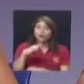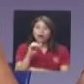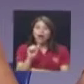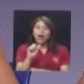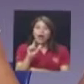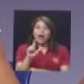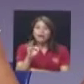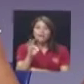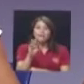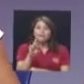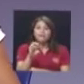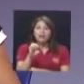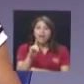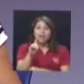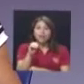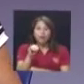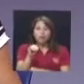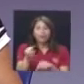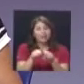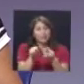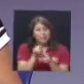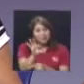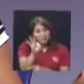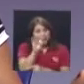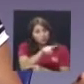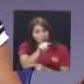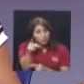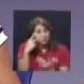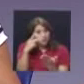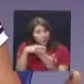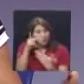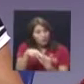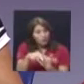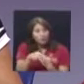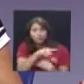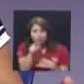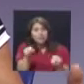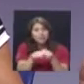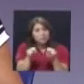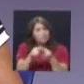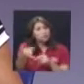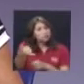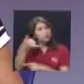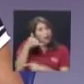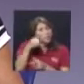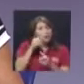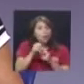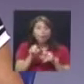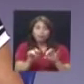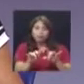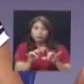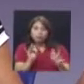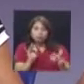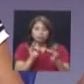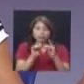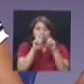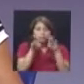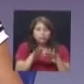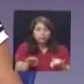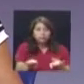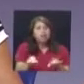invitamos a usted que nos está viendo que nos está acompañando a que nos escriba o no llame y nos dé sus